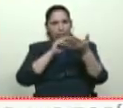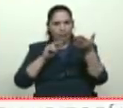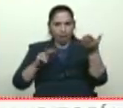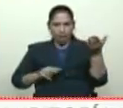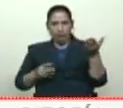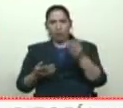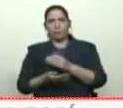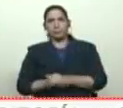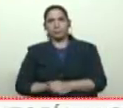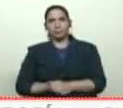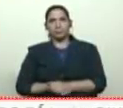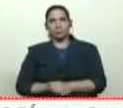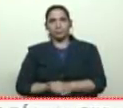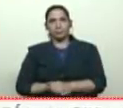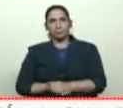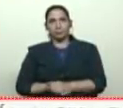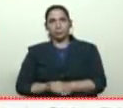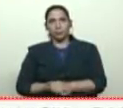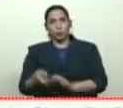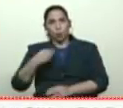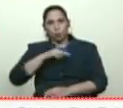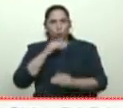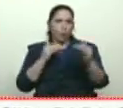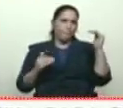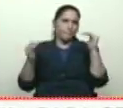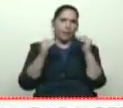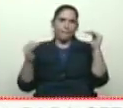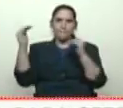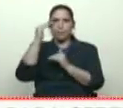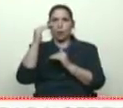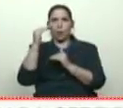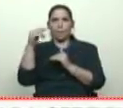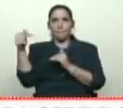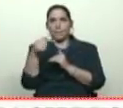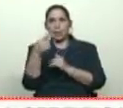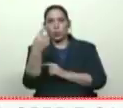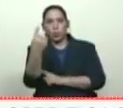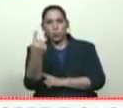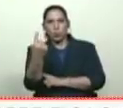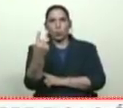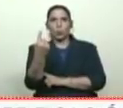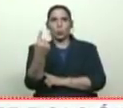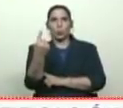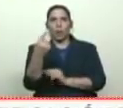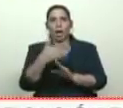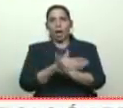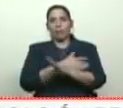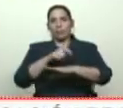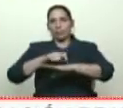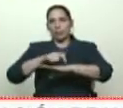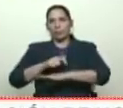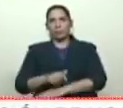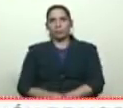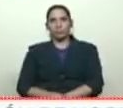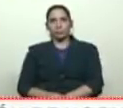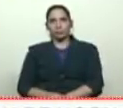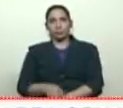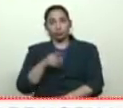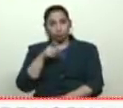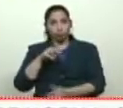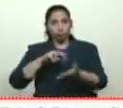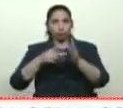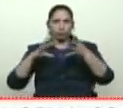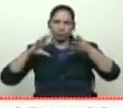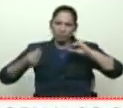metas del milenio, nosotros alcanzamos todas las metas menos una de ellas antes de tiempo. Y eso